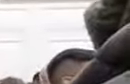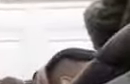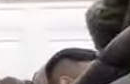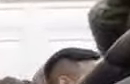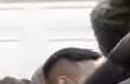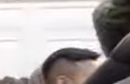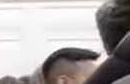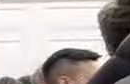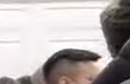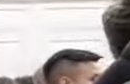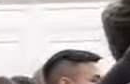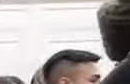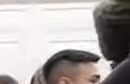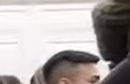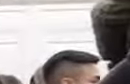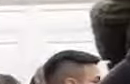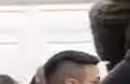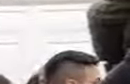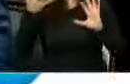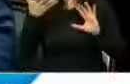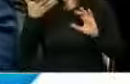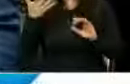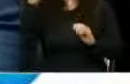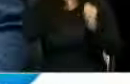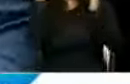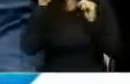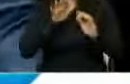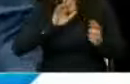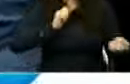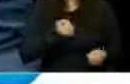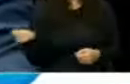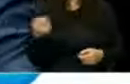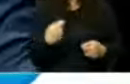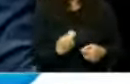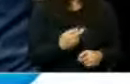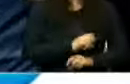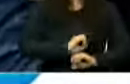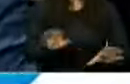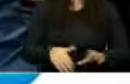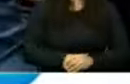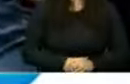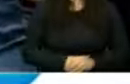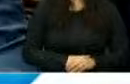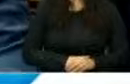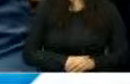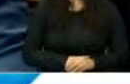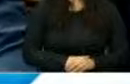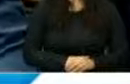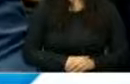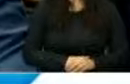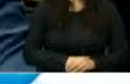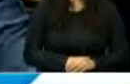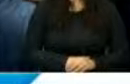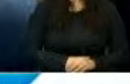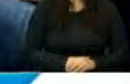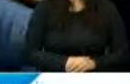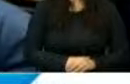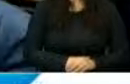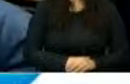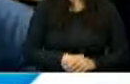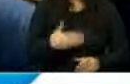intenta compensar el sueldo de las provincias no sale. ¿Sí? Por eso les pedimos a los legisladores que piensen bien qué es lo que van a votar, porque bien.